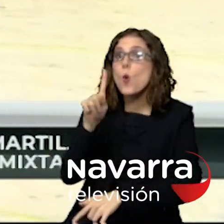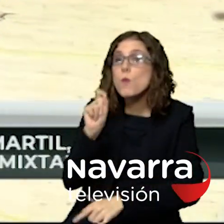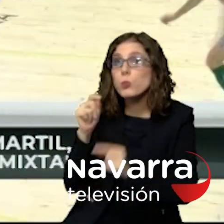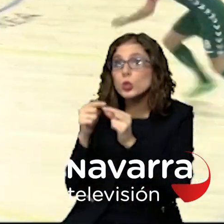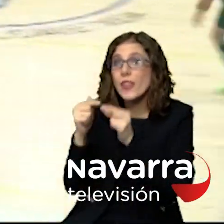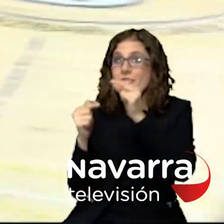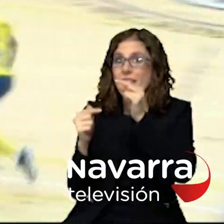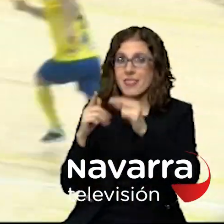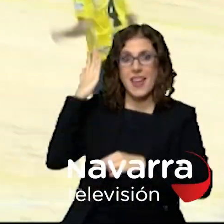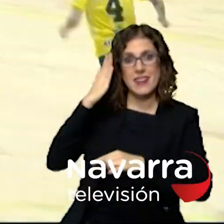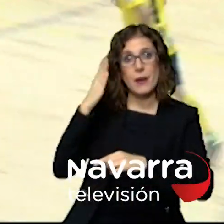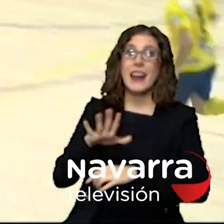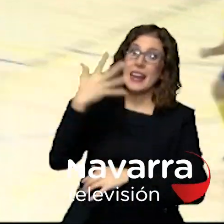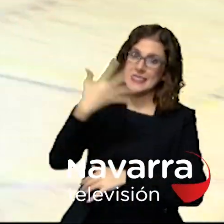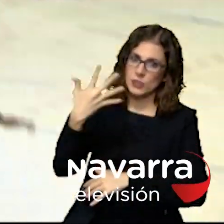posición.